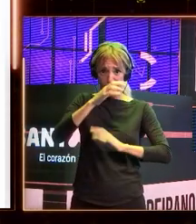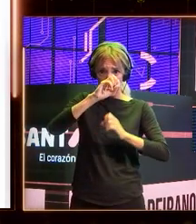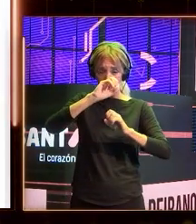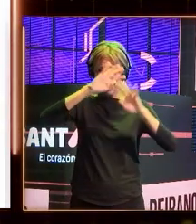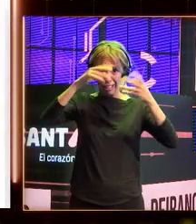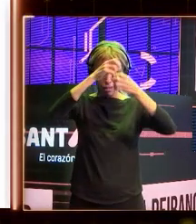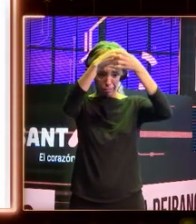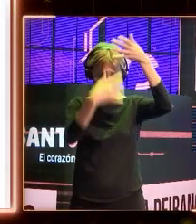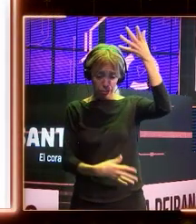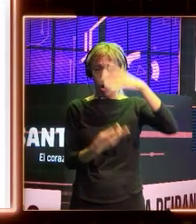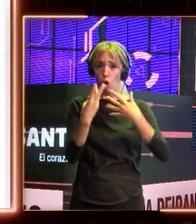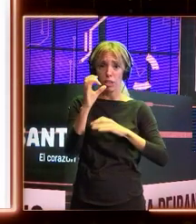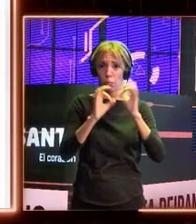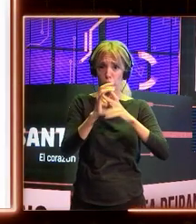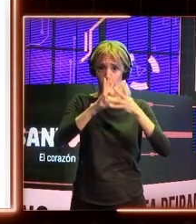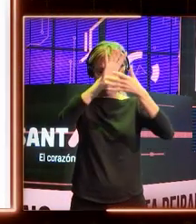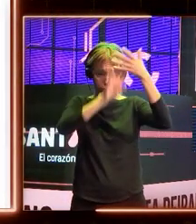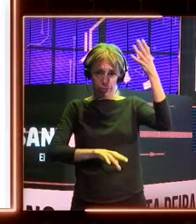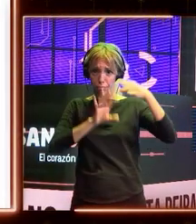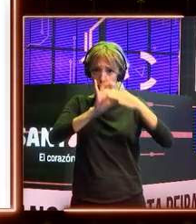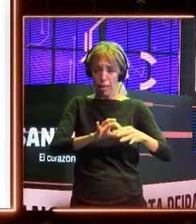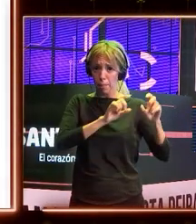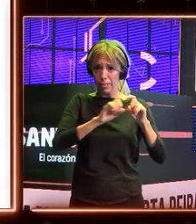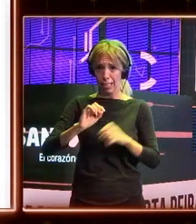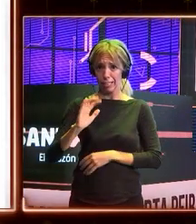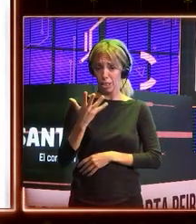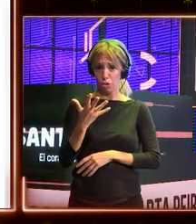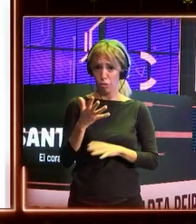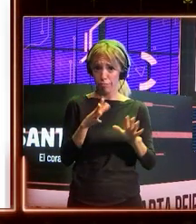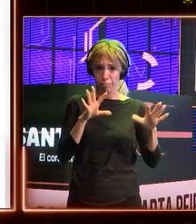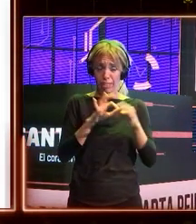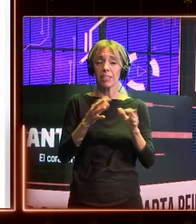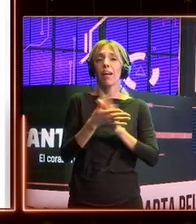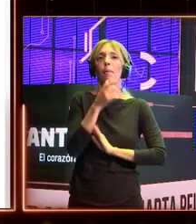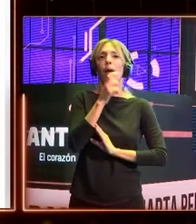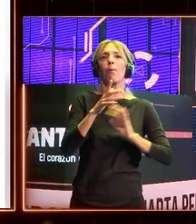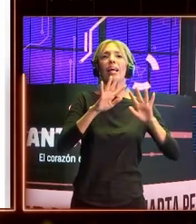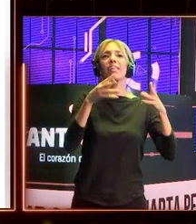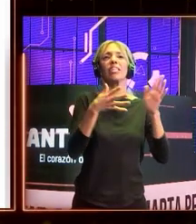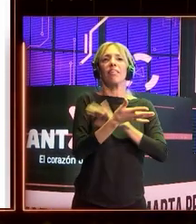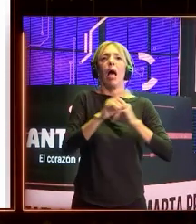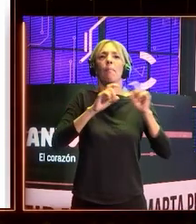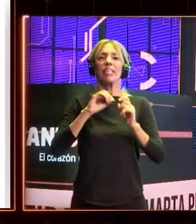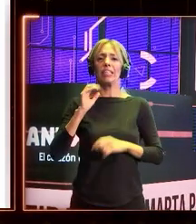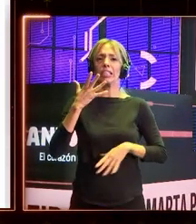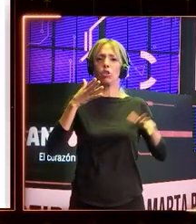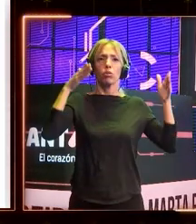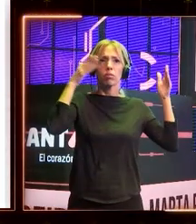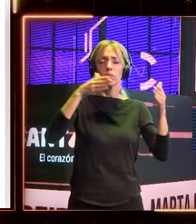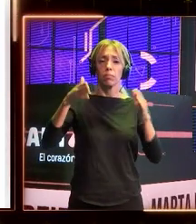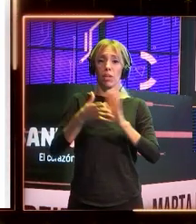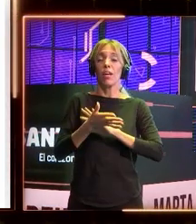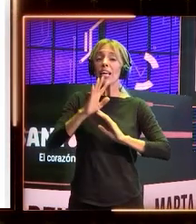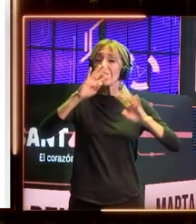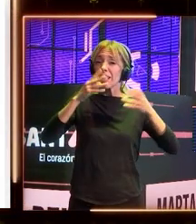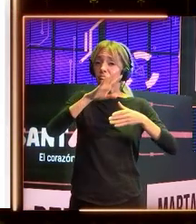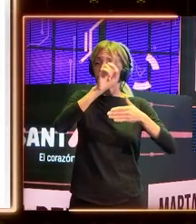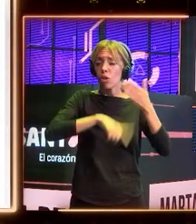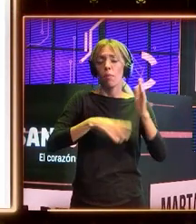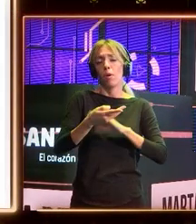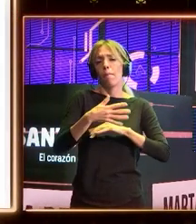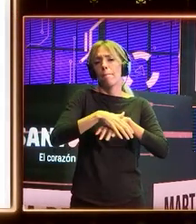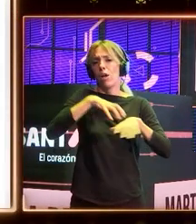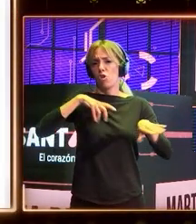decir, cuando decimos Internet, en realidad queremos decir una de estas 5 empresas, pero estas 5 empresas no son Internet, pero ocupan la mayor parte de